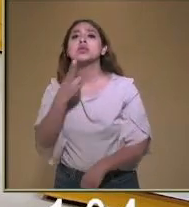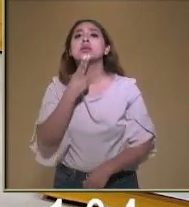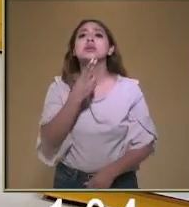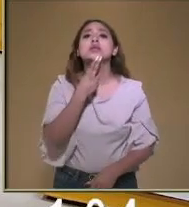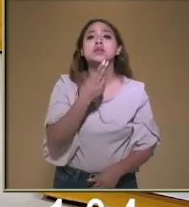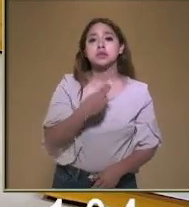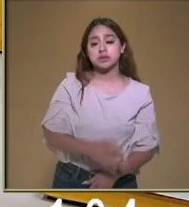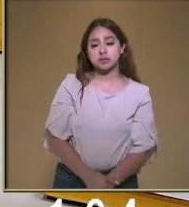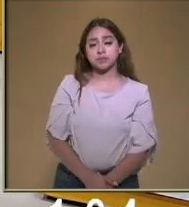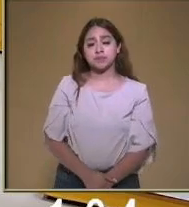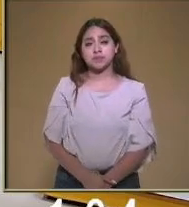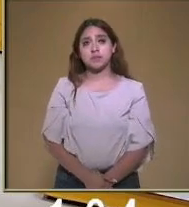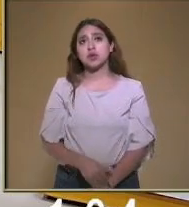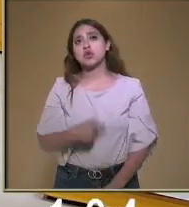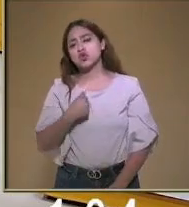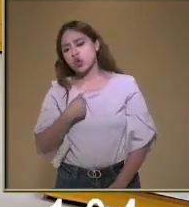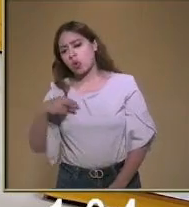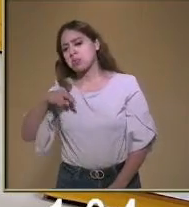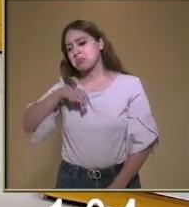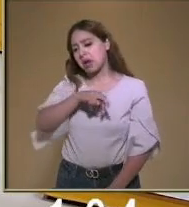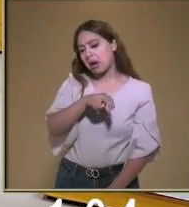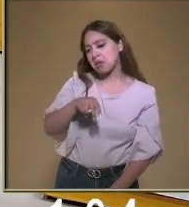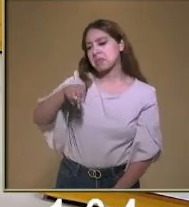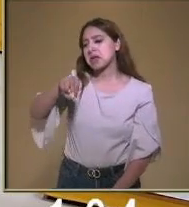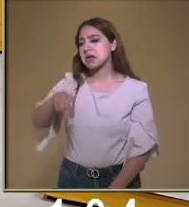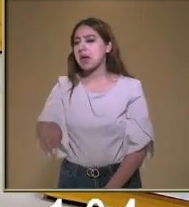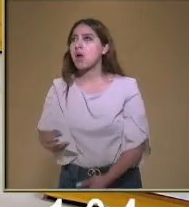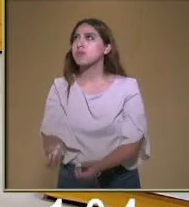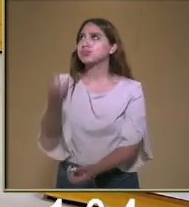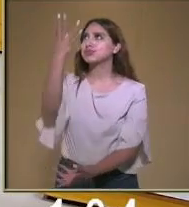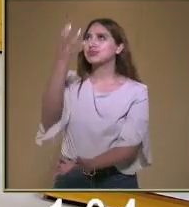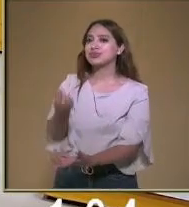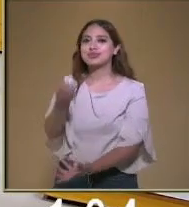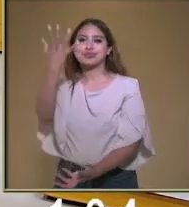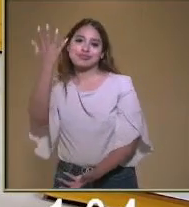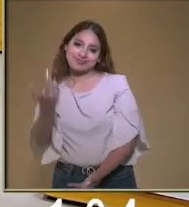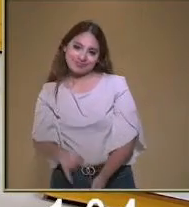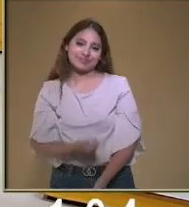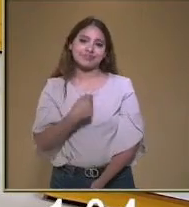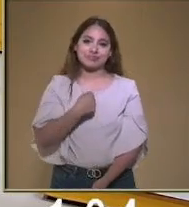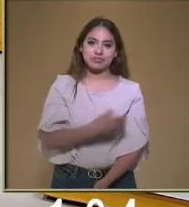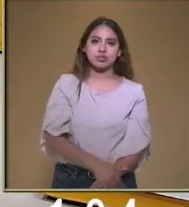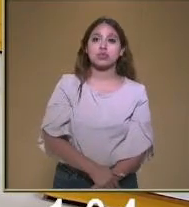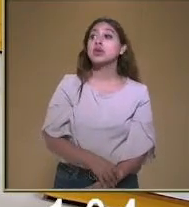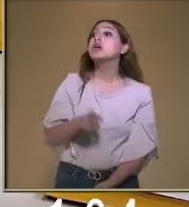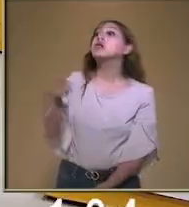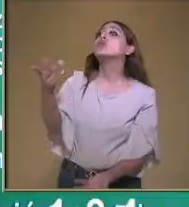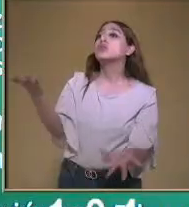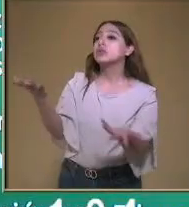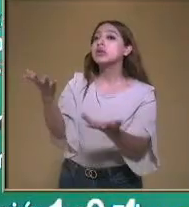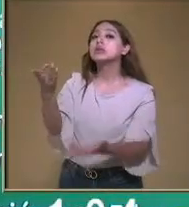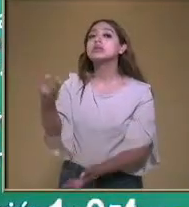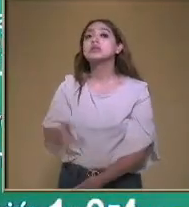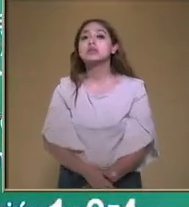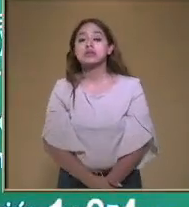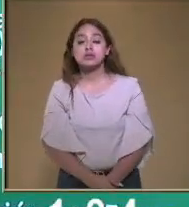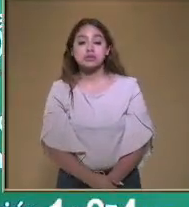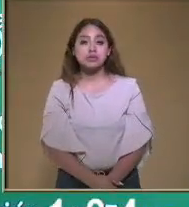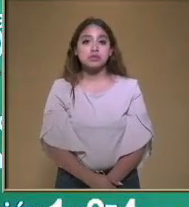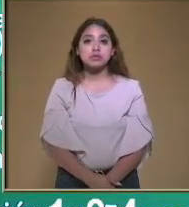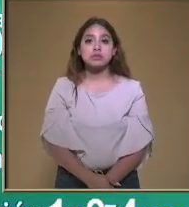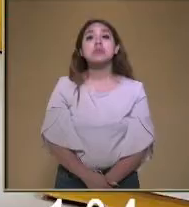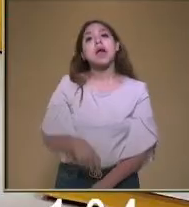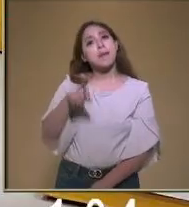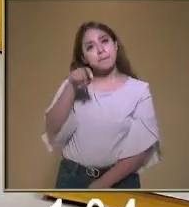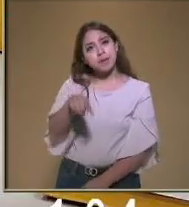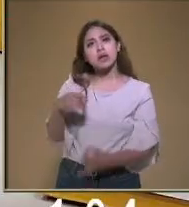caminé y lancé, ¿verdad? Me desplacé caminando y hice lanzamientos. Excelente. ¿Y en tu caso, cuáles fueron los patrones básicos que estuviste Igualmente,